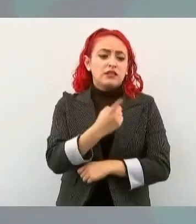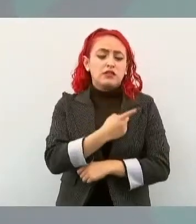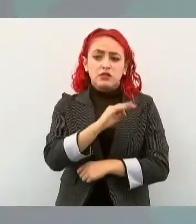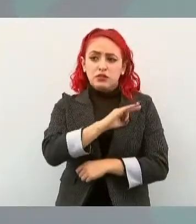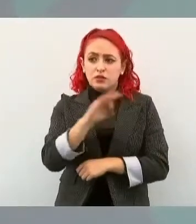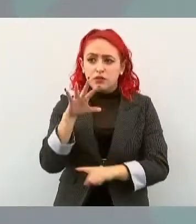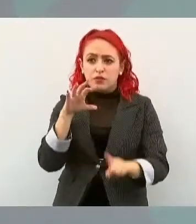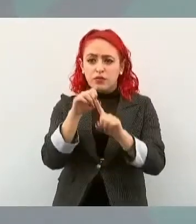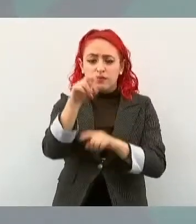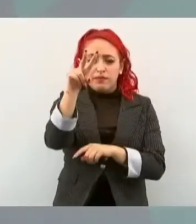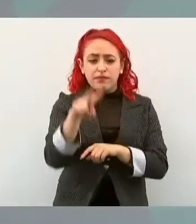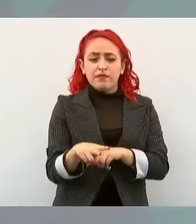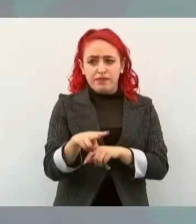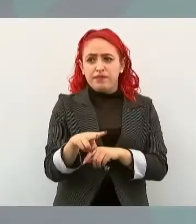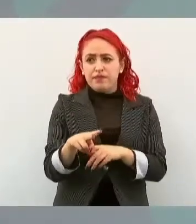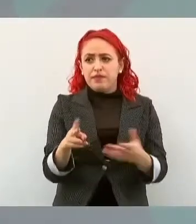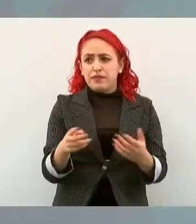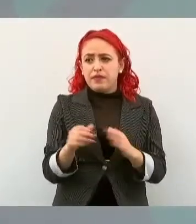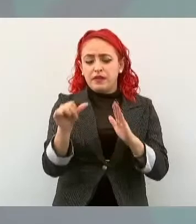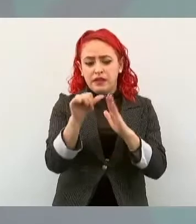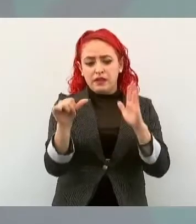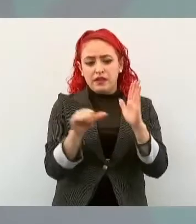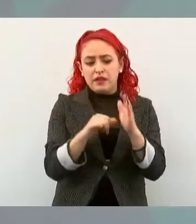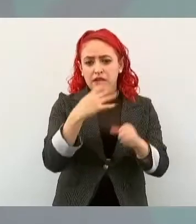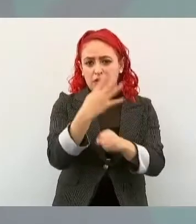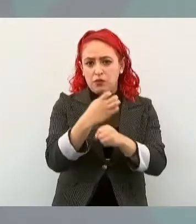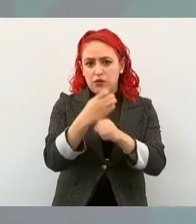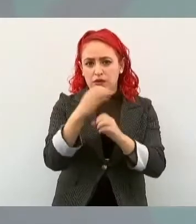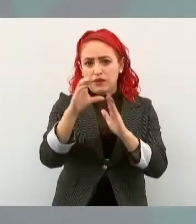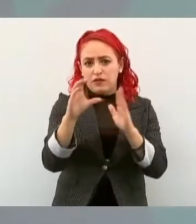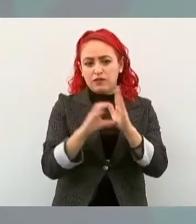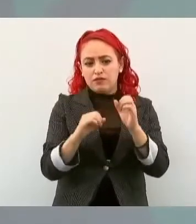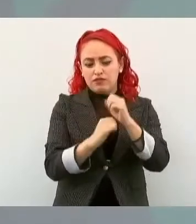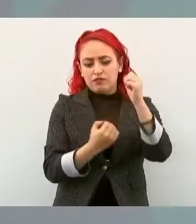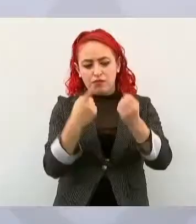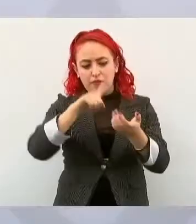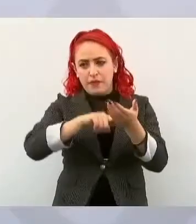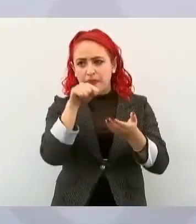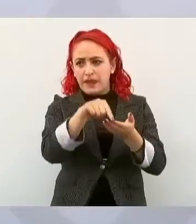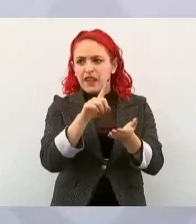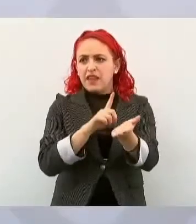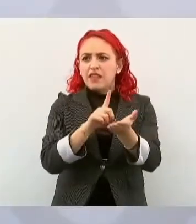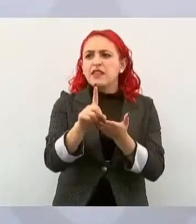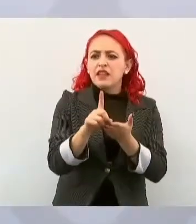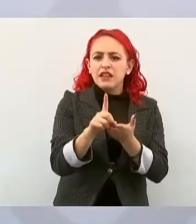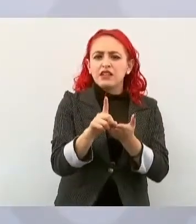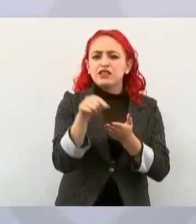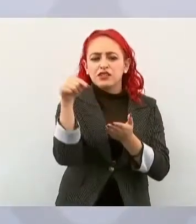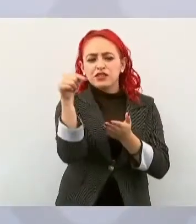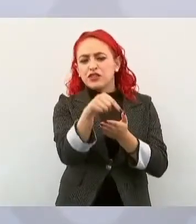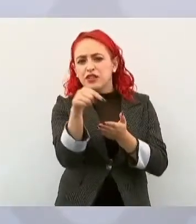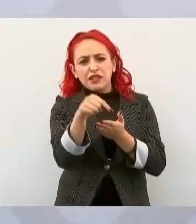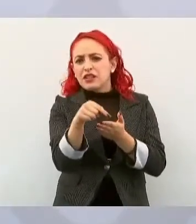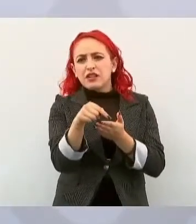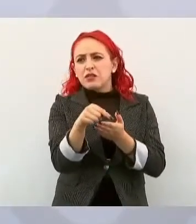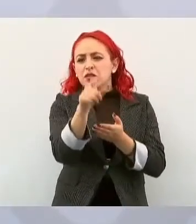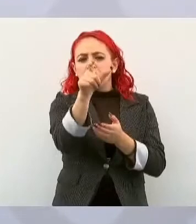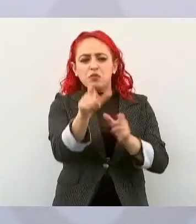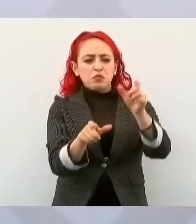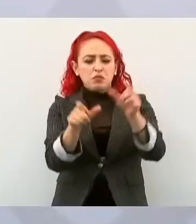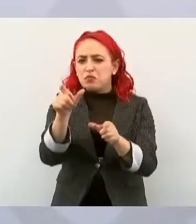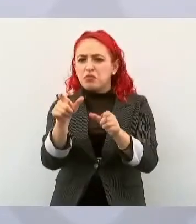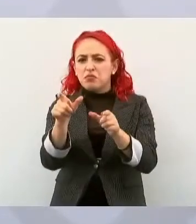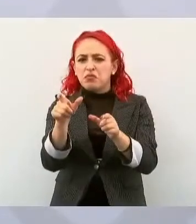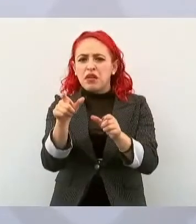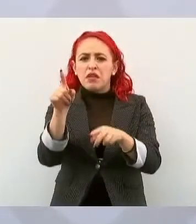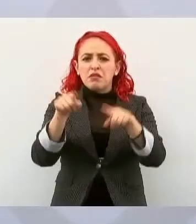logre hacer realidad el artículo 4 constitucional. Derecho que no se condicionará por